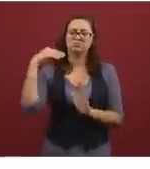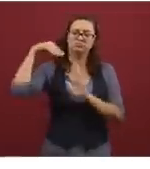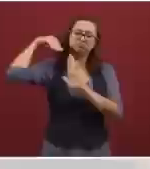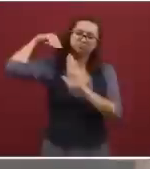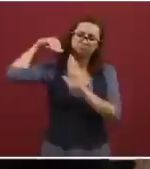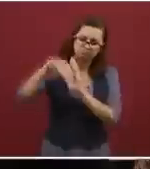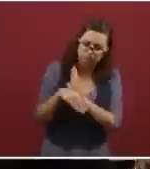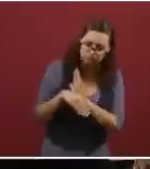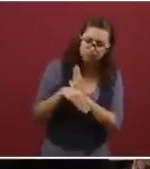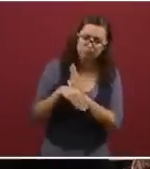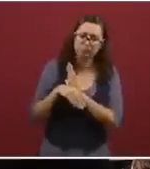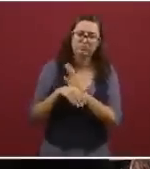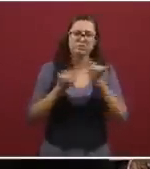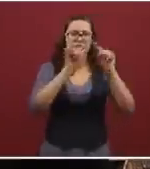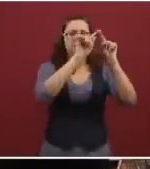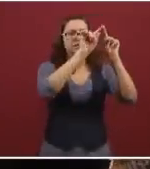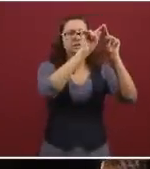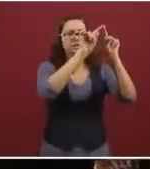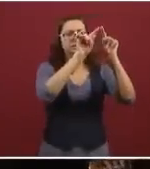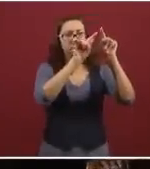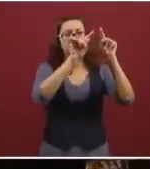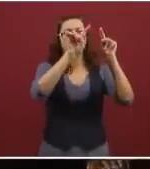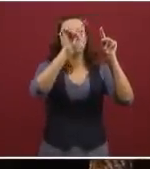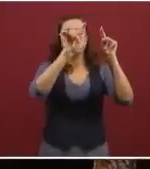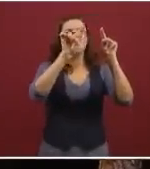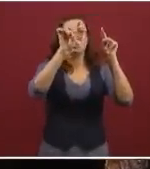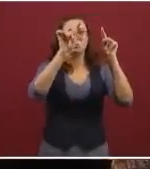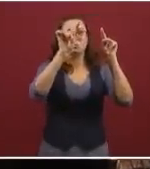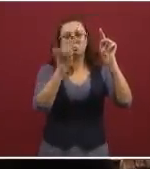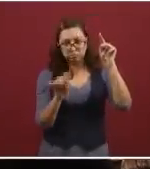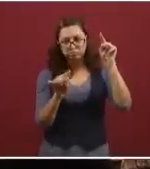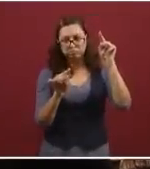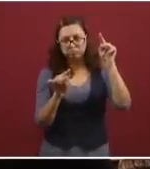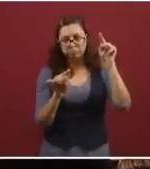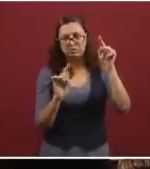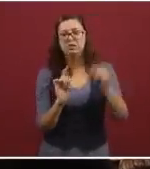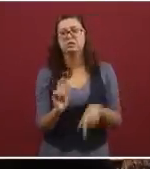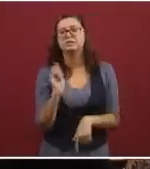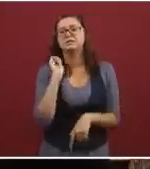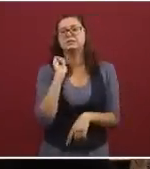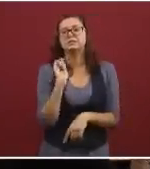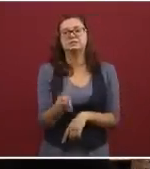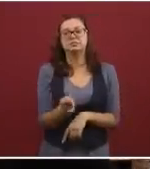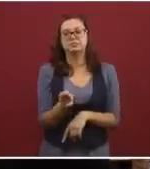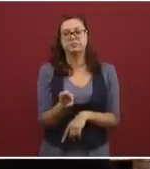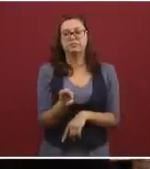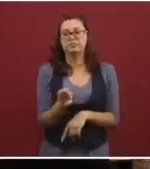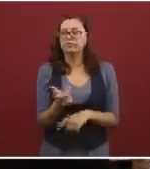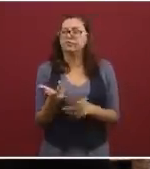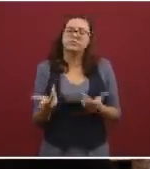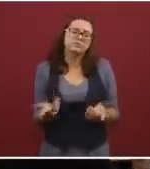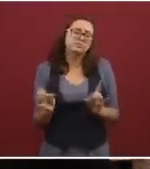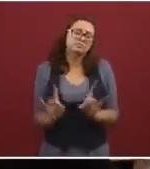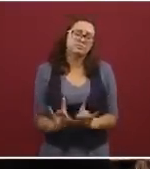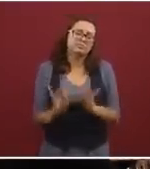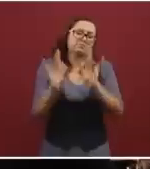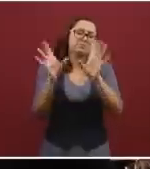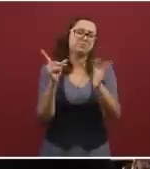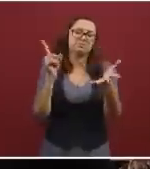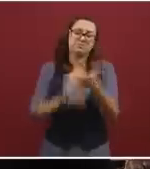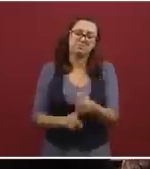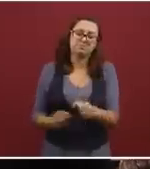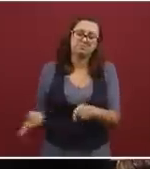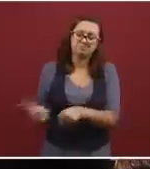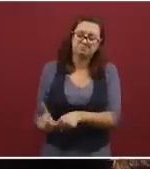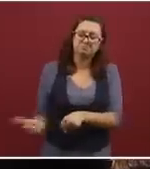bache en la gráfica y que se debe básicamente a los problemas del día a día que hay en toda actividad